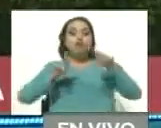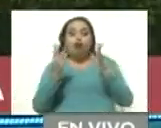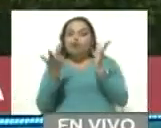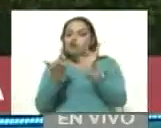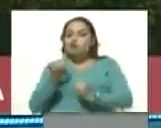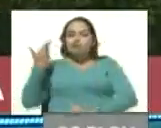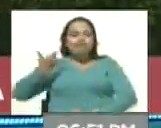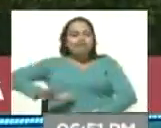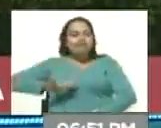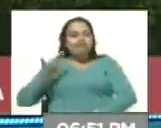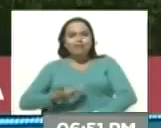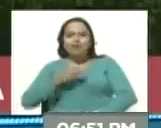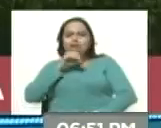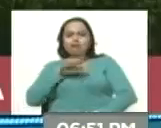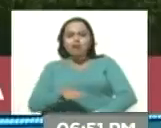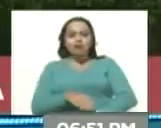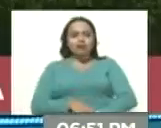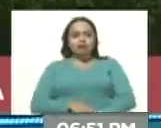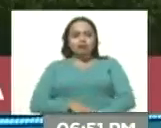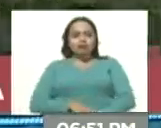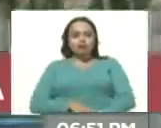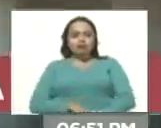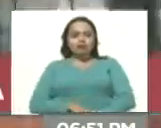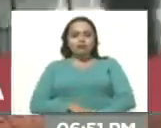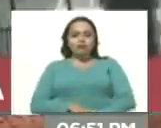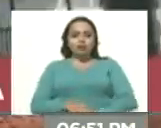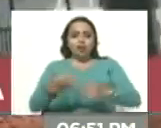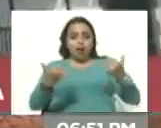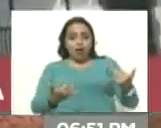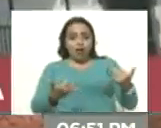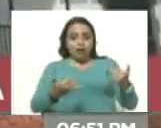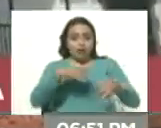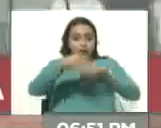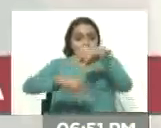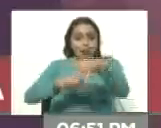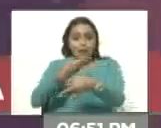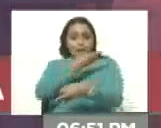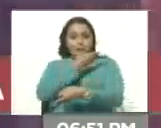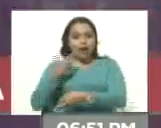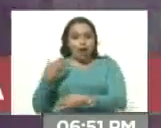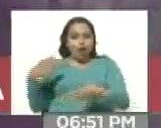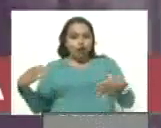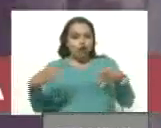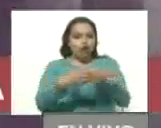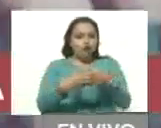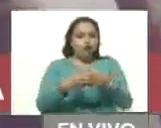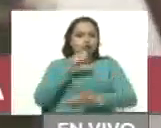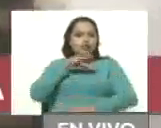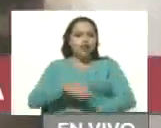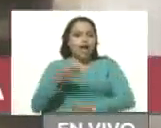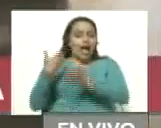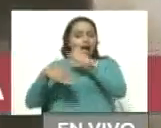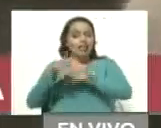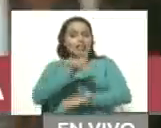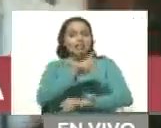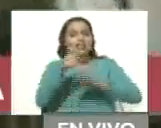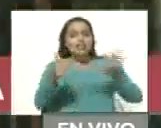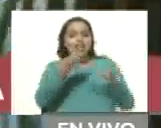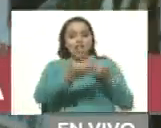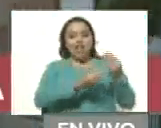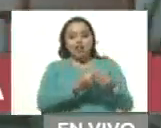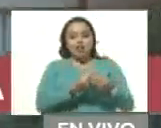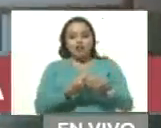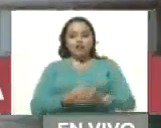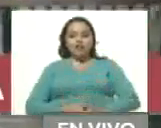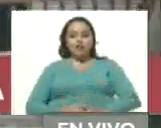histórico en este lo que ya se pronostica será el mejor congreso 16 ediciones nacionales que se han hecho y